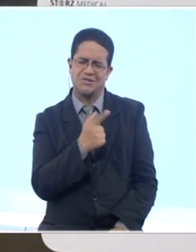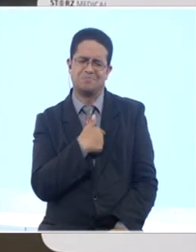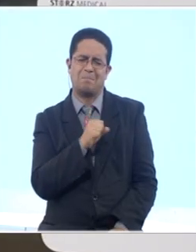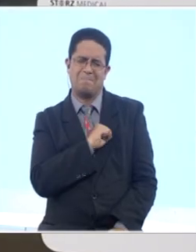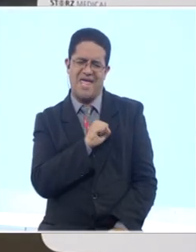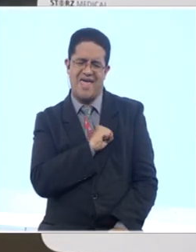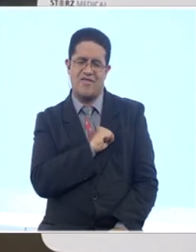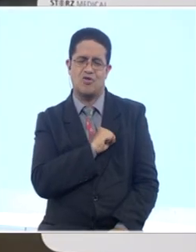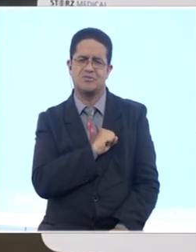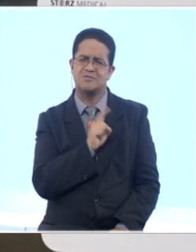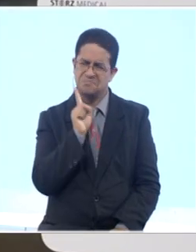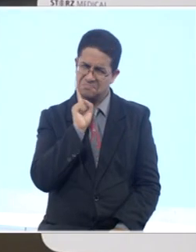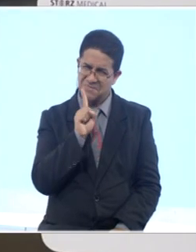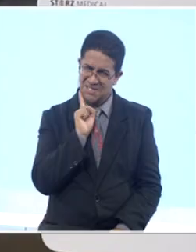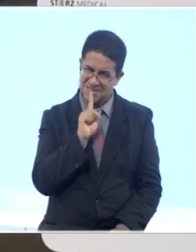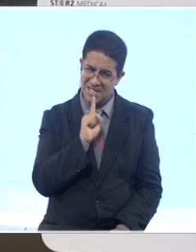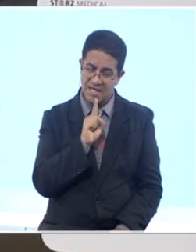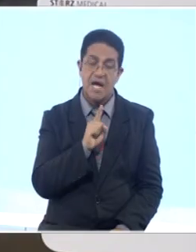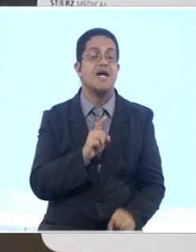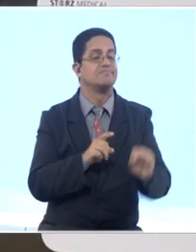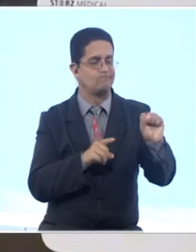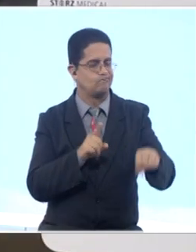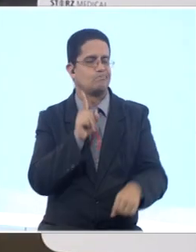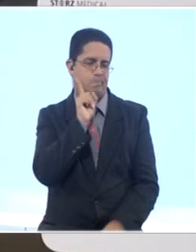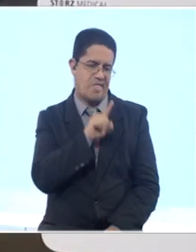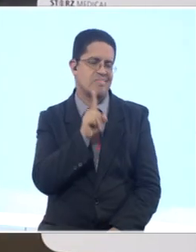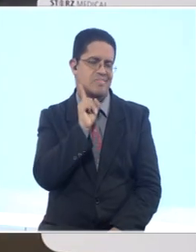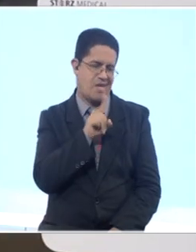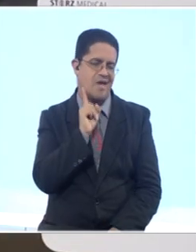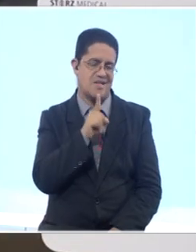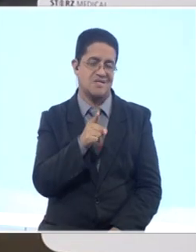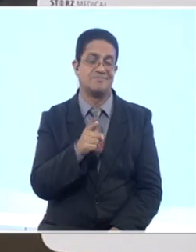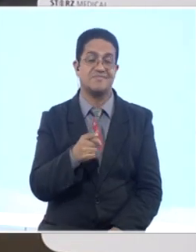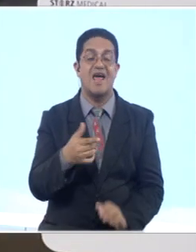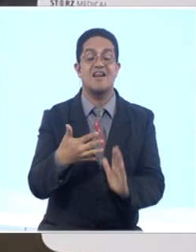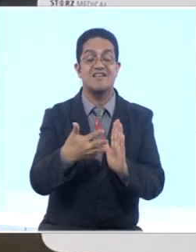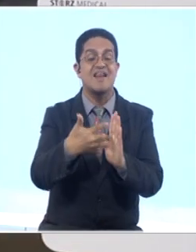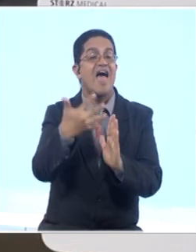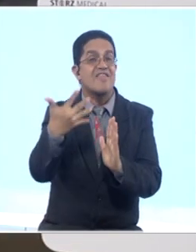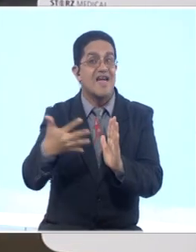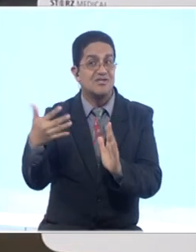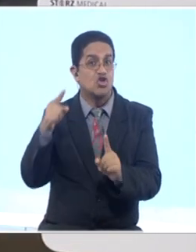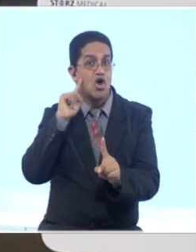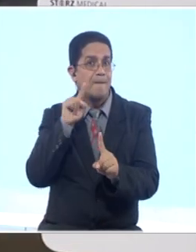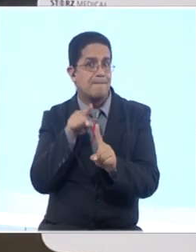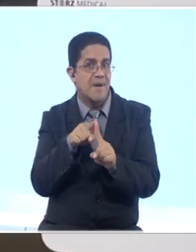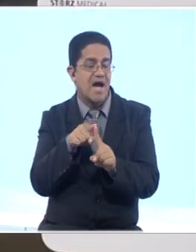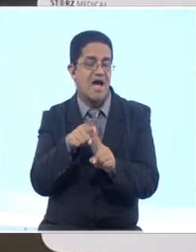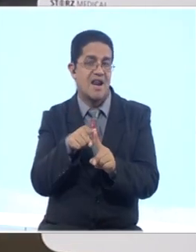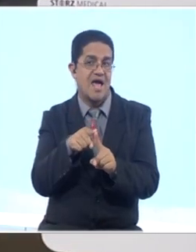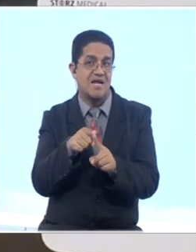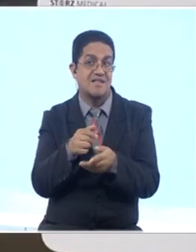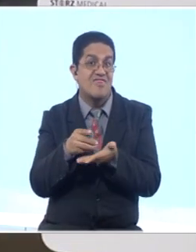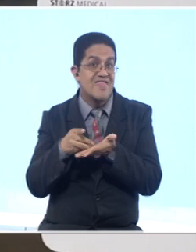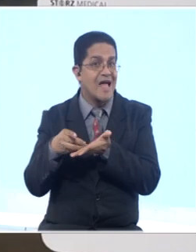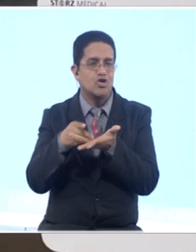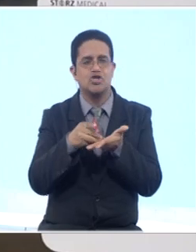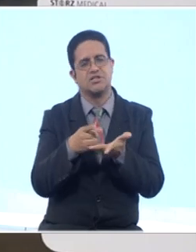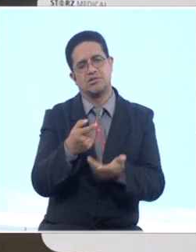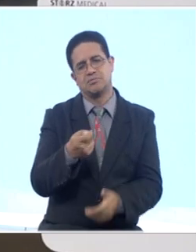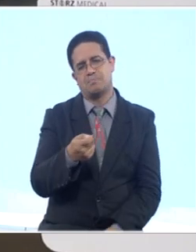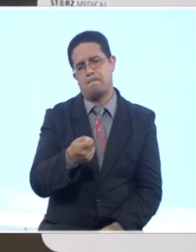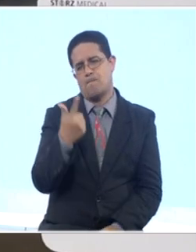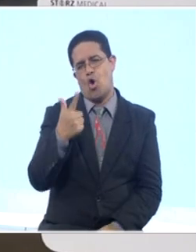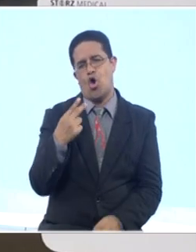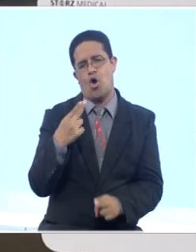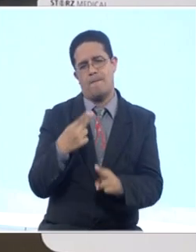enfermar. ¿Mito o realidad? Es mito. Sí, la radiación que se emplea para diagnóstico es extremadamente baja. Lo que no